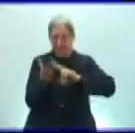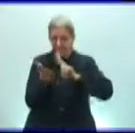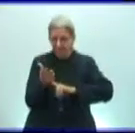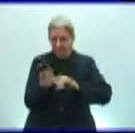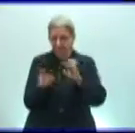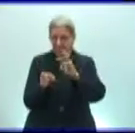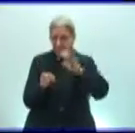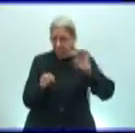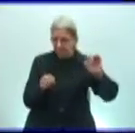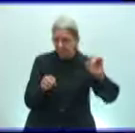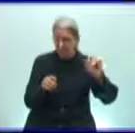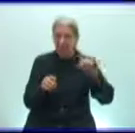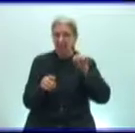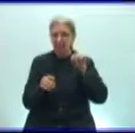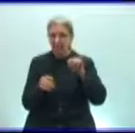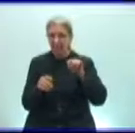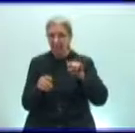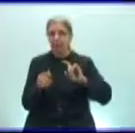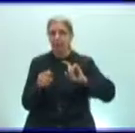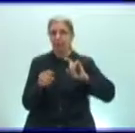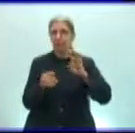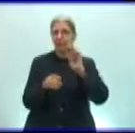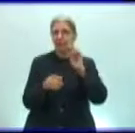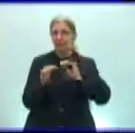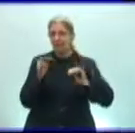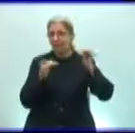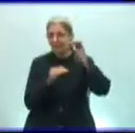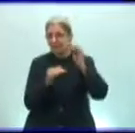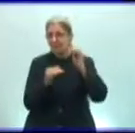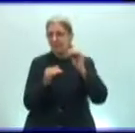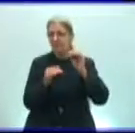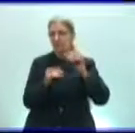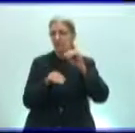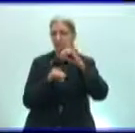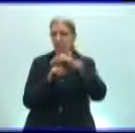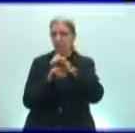barra e indicada la multiplicación.